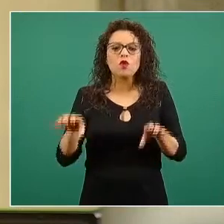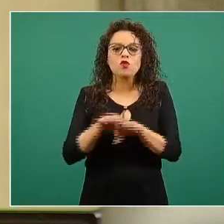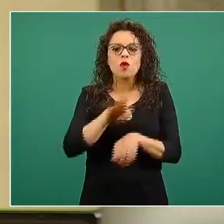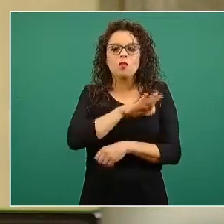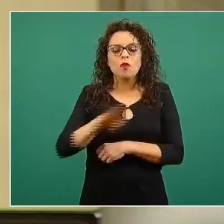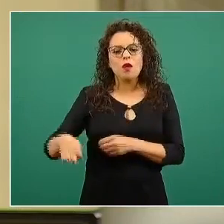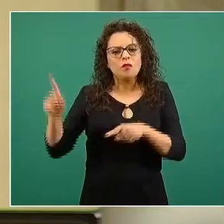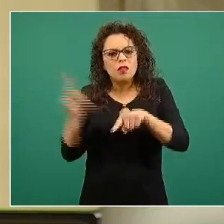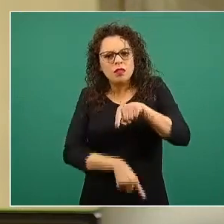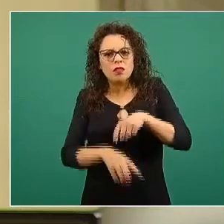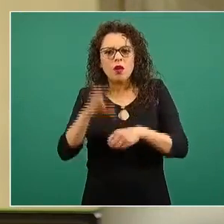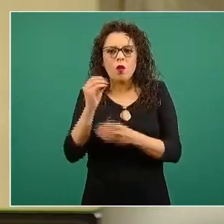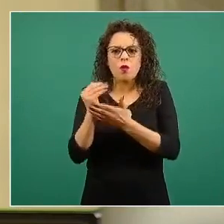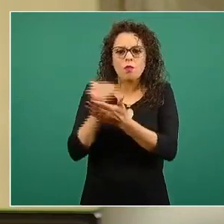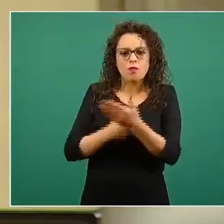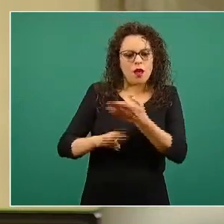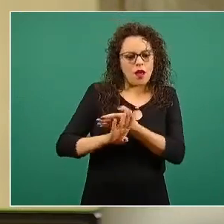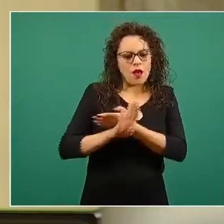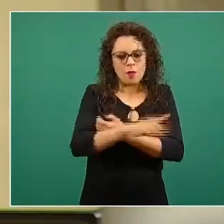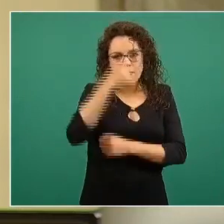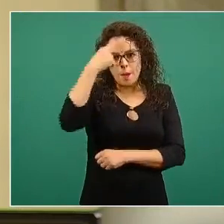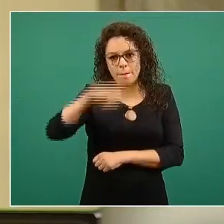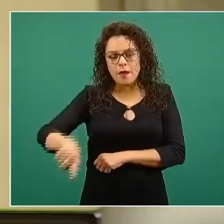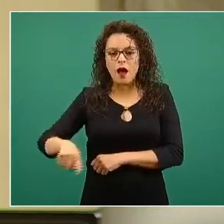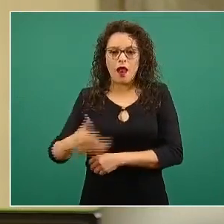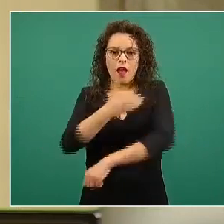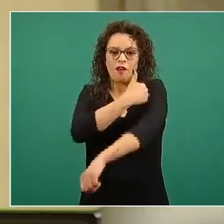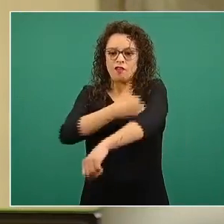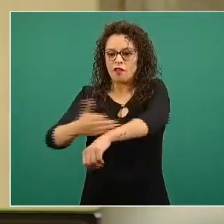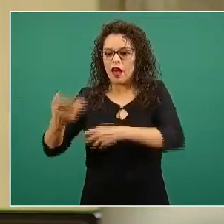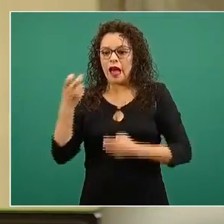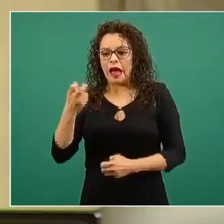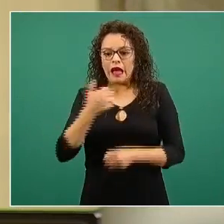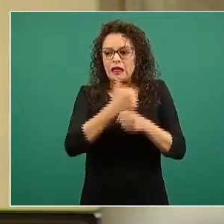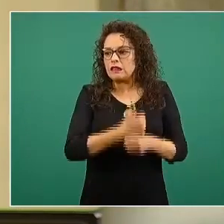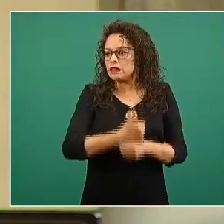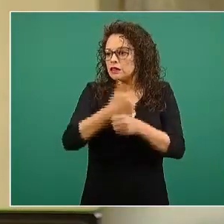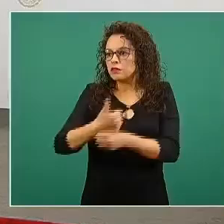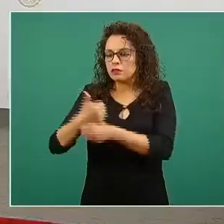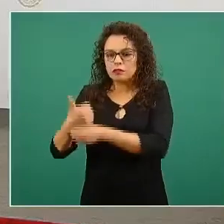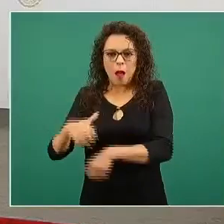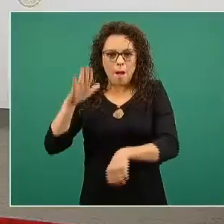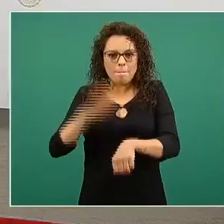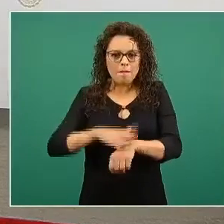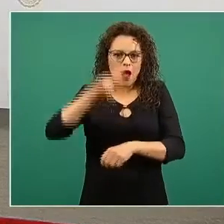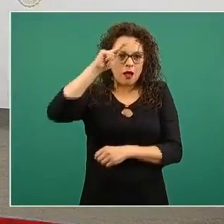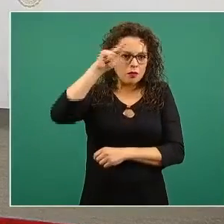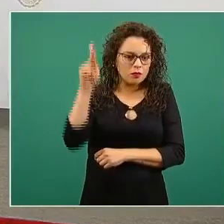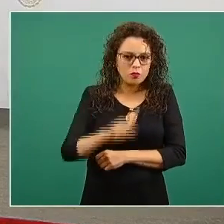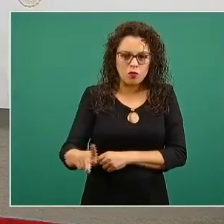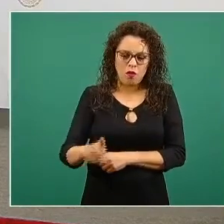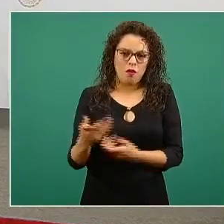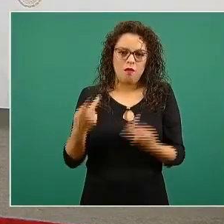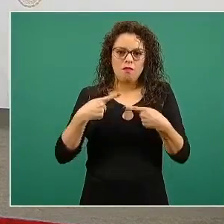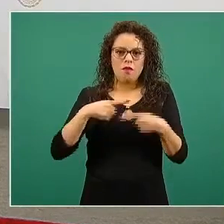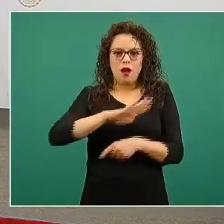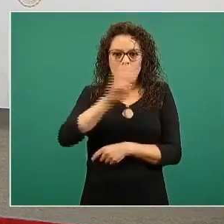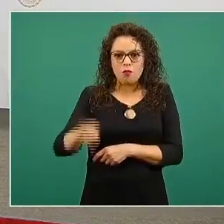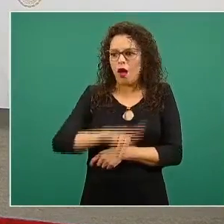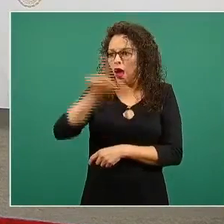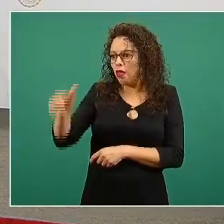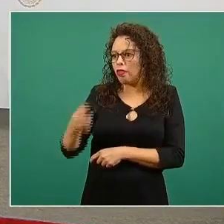sobre todo ya no siga impactando a las familias que están padeciendo precisamente por el hecho de haber perdido a un familiar? Gracias. Claro, con mucho